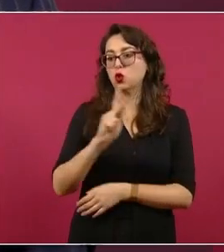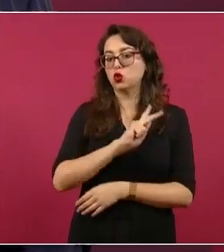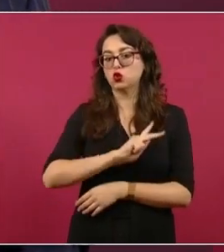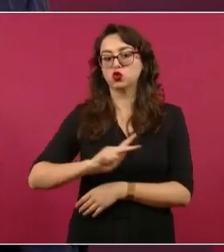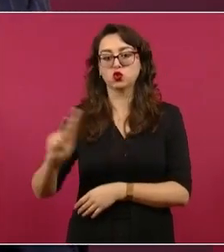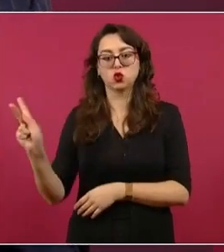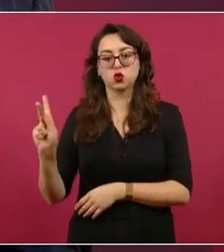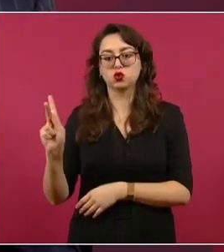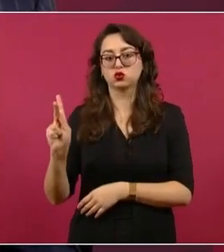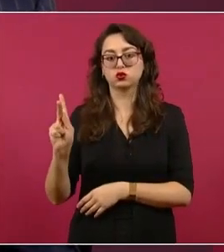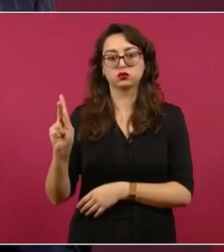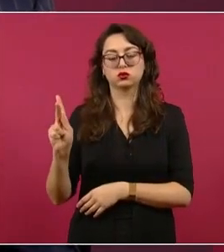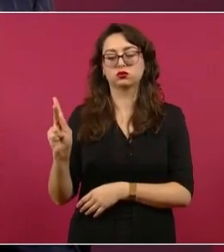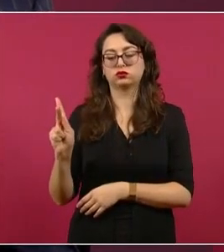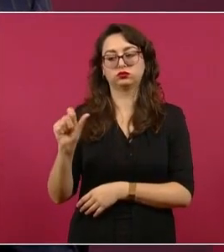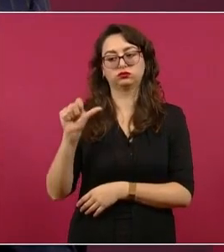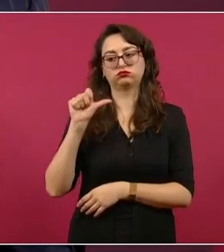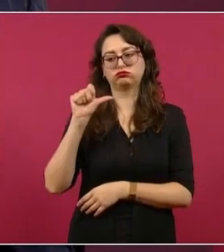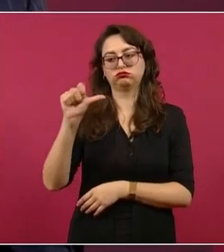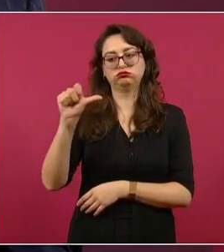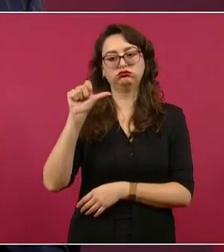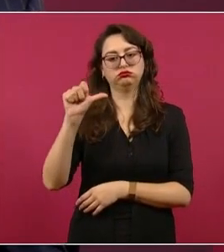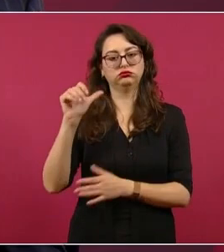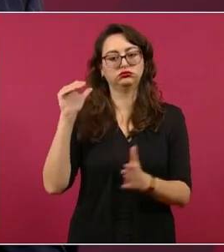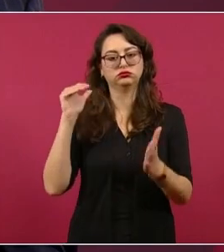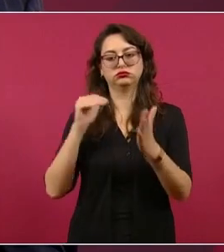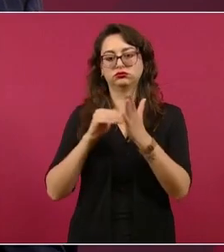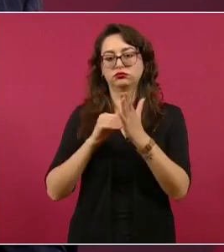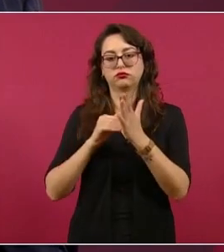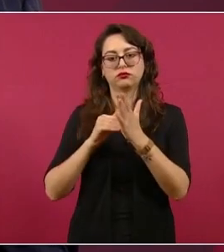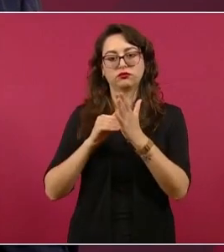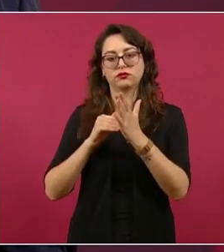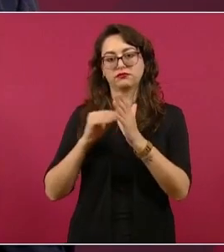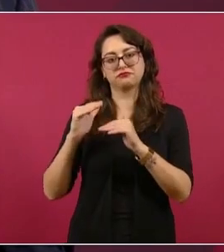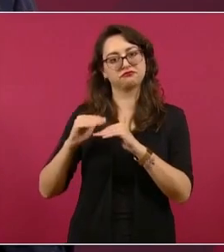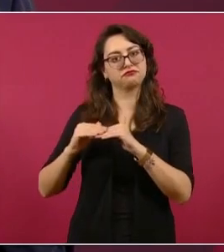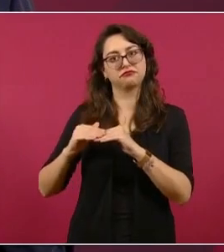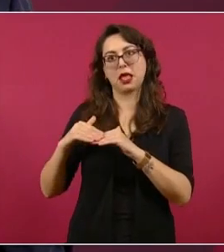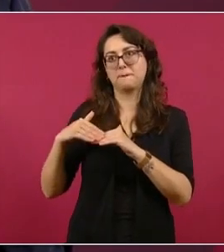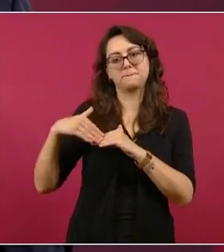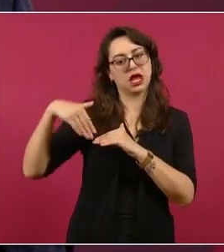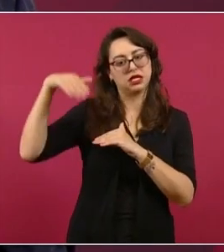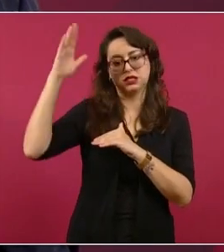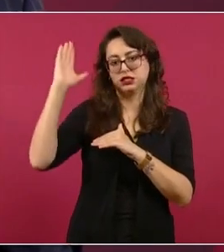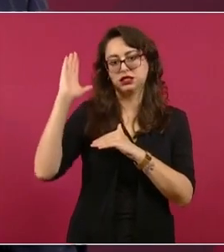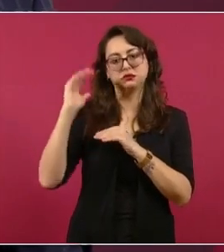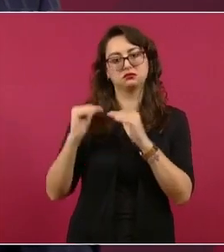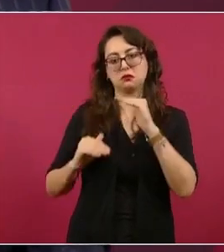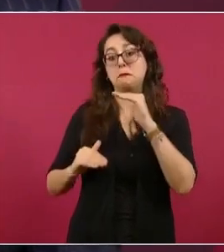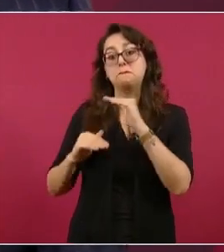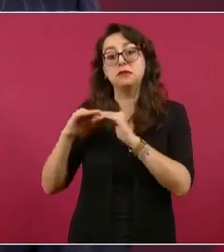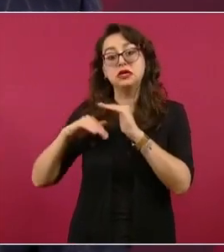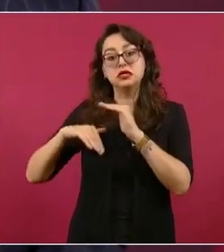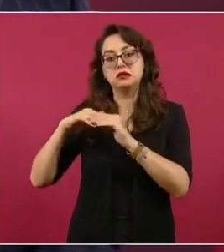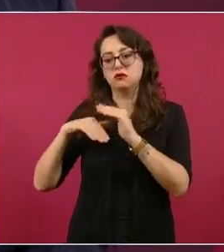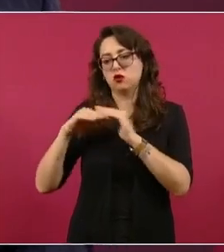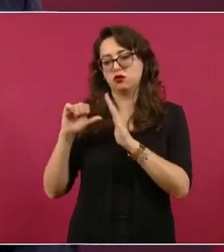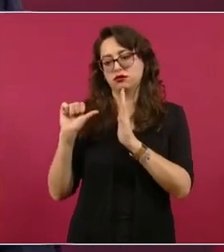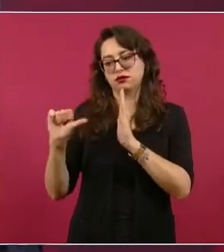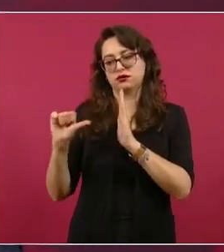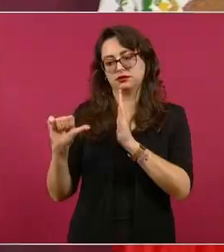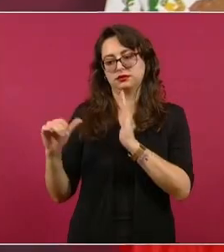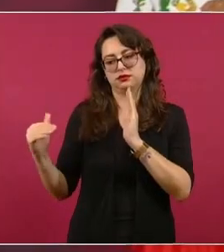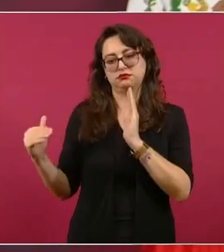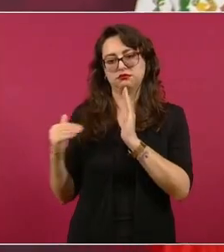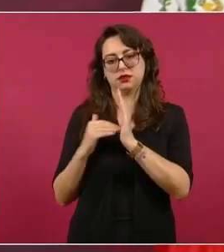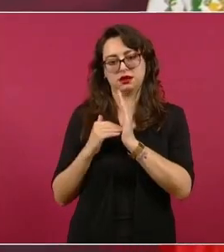salario menor a los 16,000 pesos. Y la vez pasada hubo